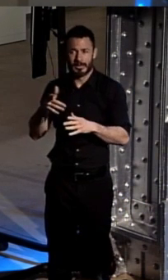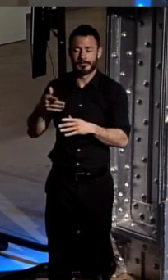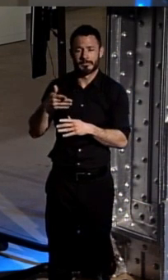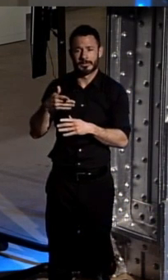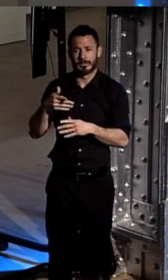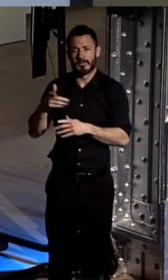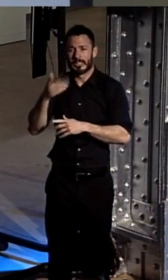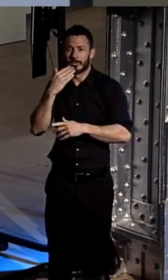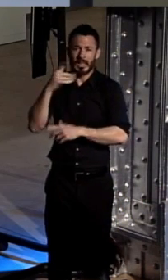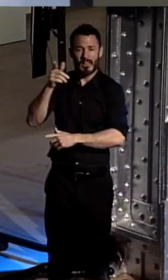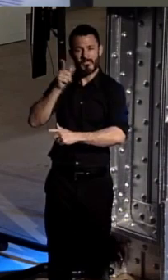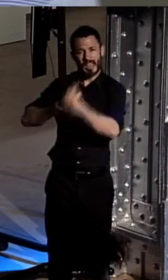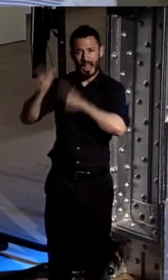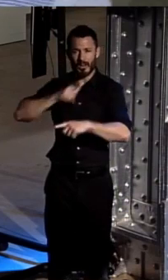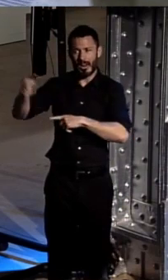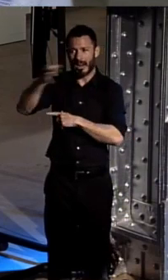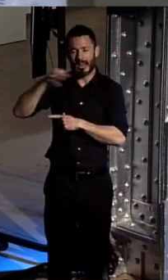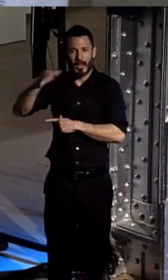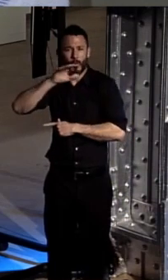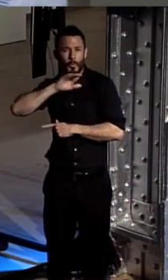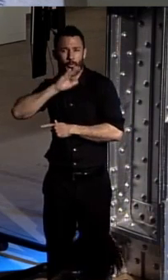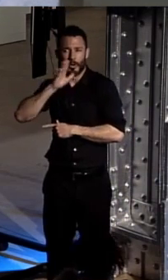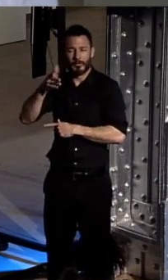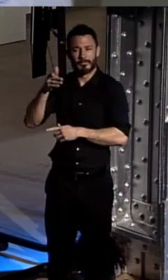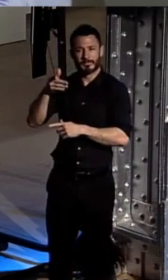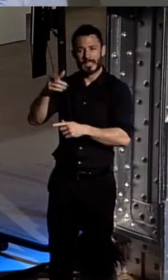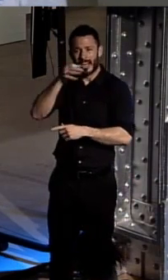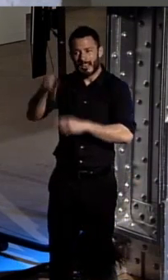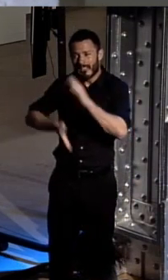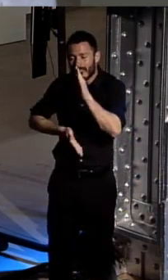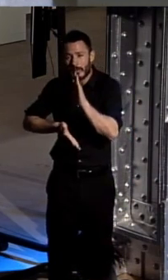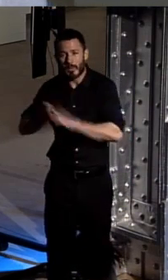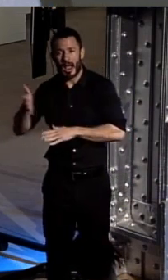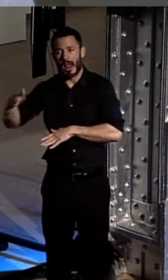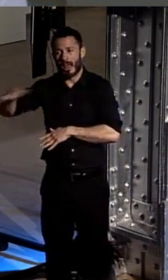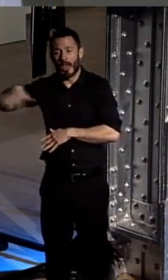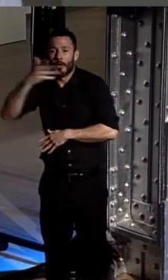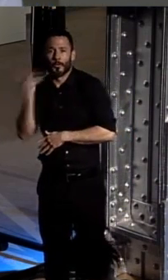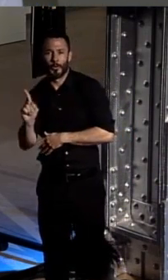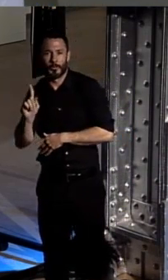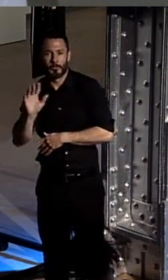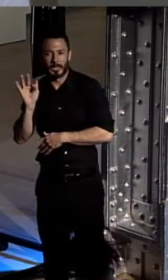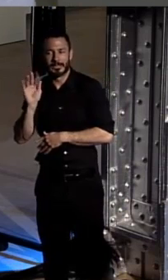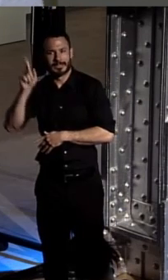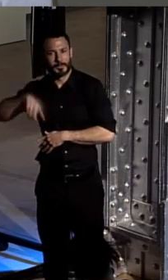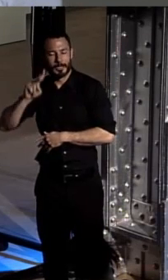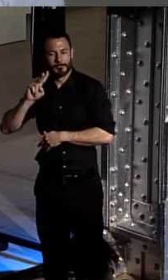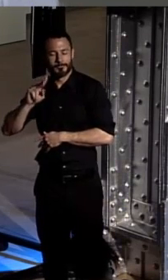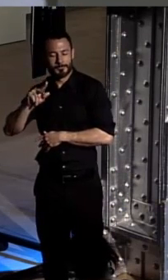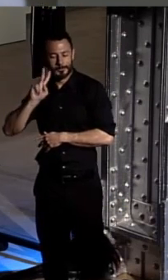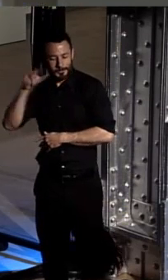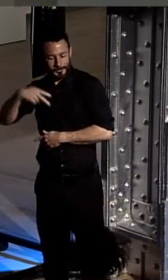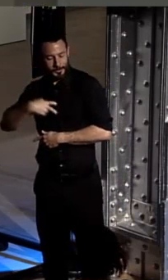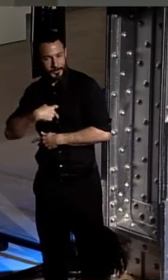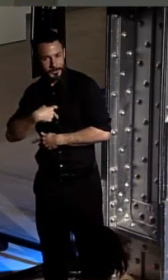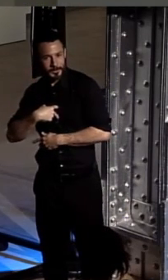va a algún lugar que para mí es al mismo tiempo lo más desconocido y al mismo tiempo lo más íntimo, que es nosotros mismos. Y ese viaje